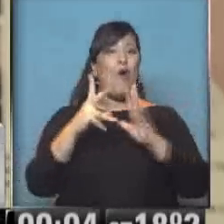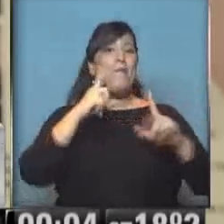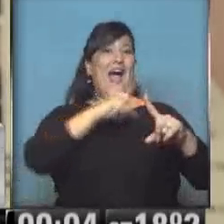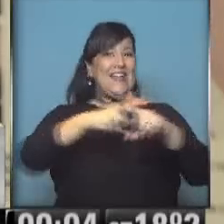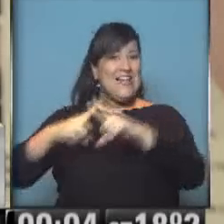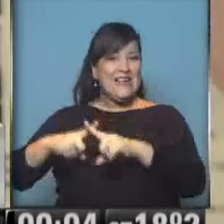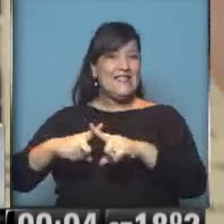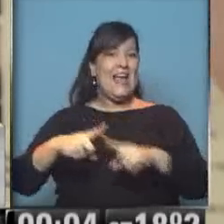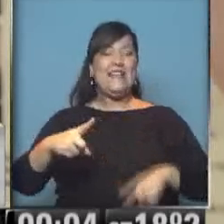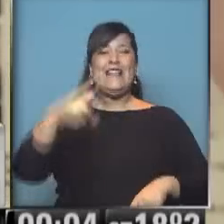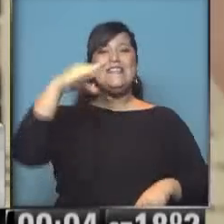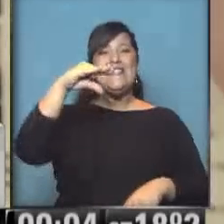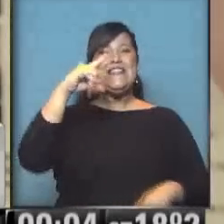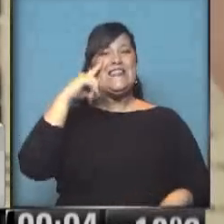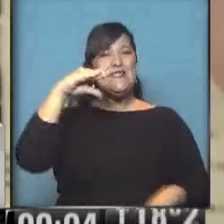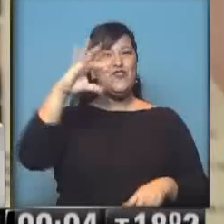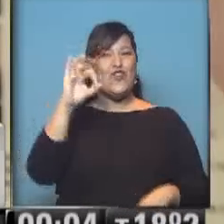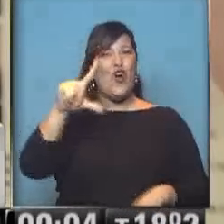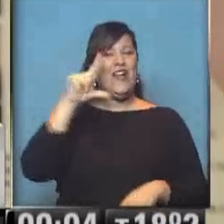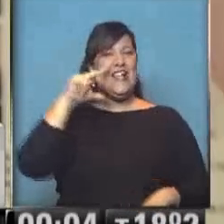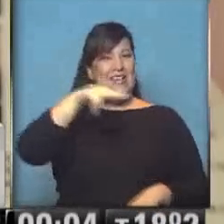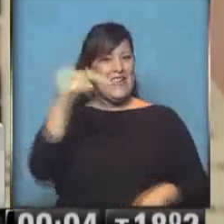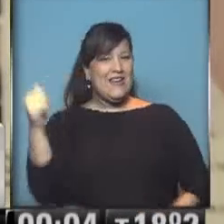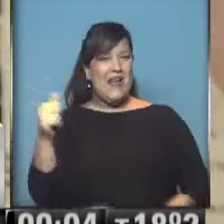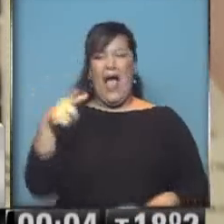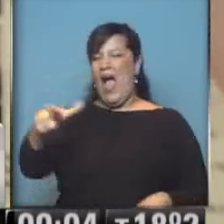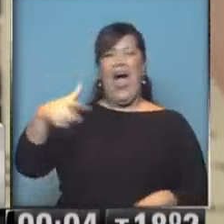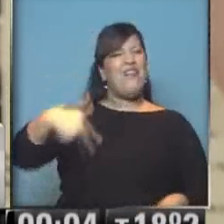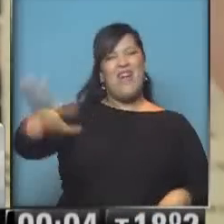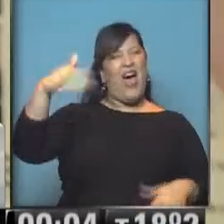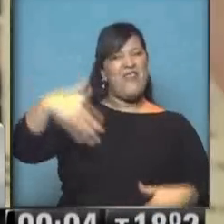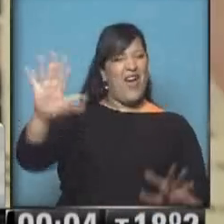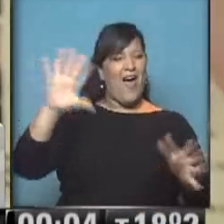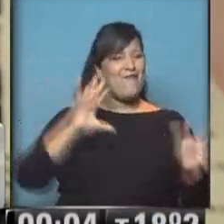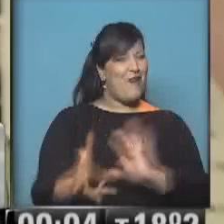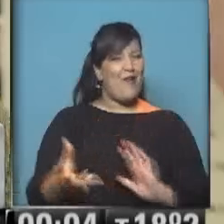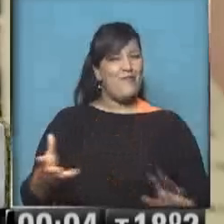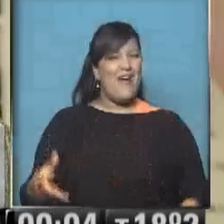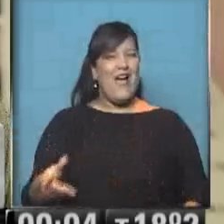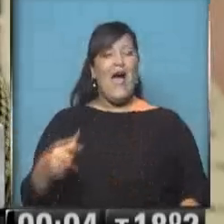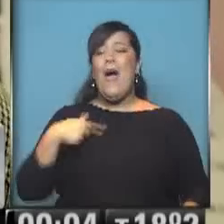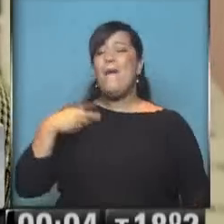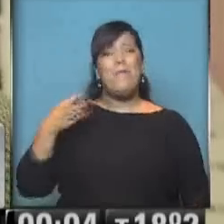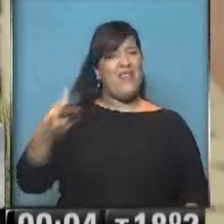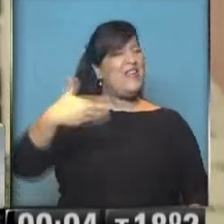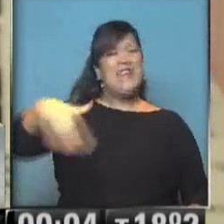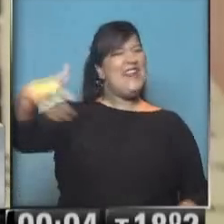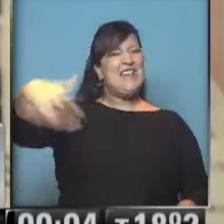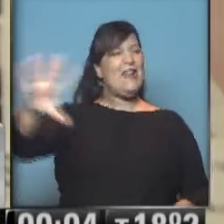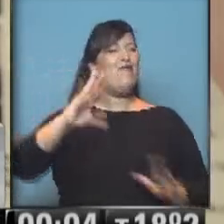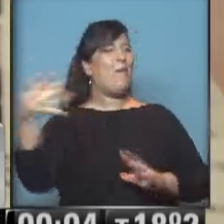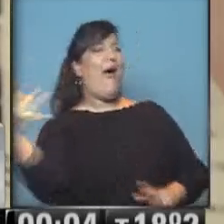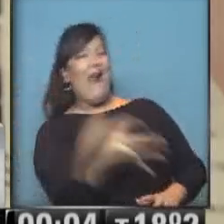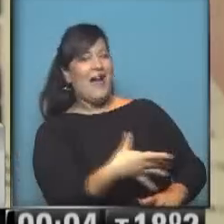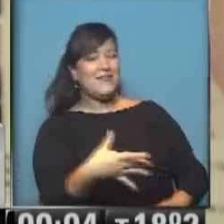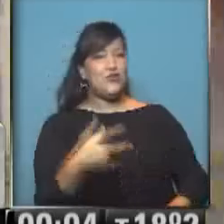un desastre, no era el modelo. Ah, vete de aquí, andá, y le pedí que saliera de mi vista porque